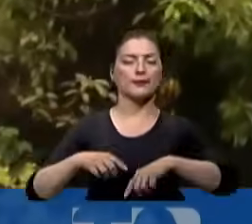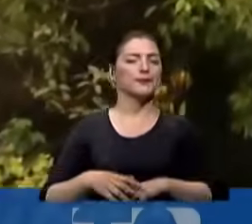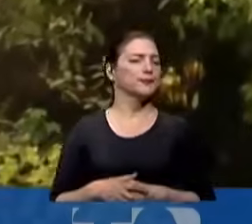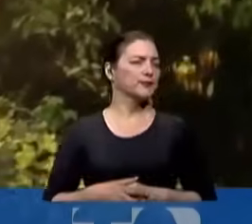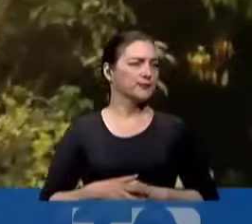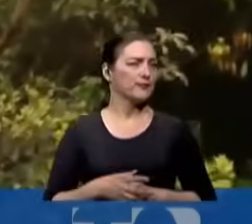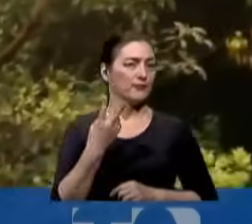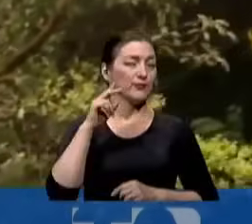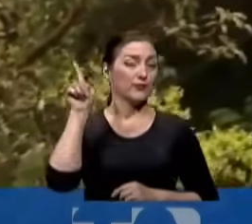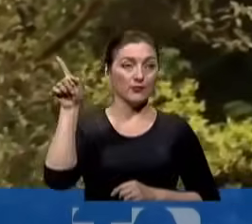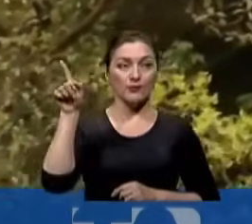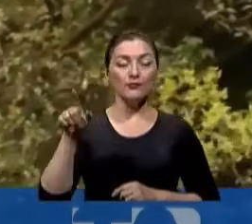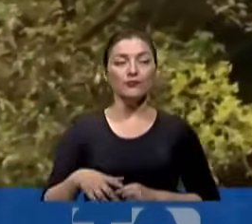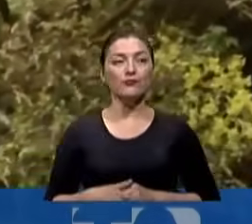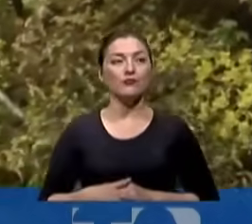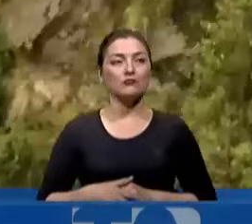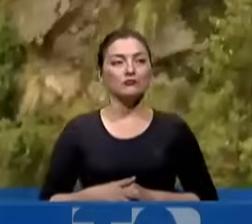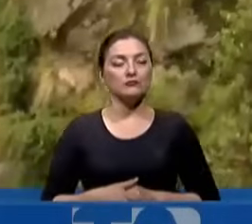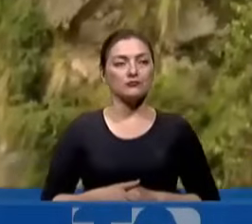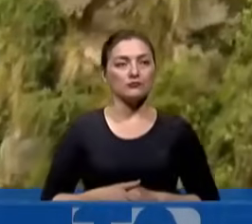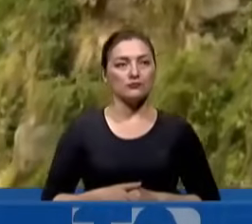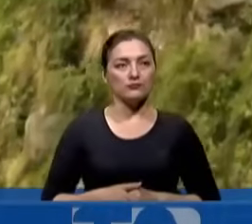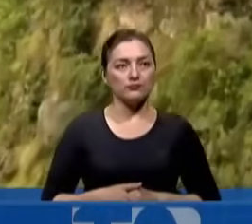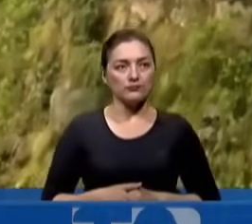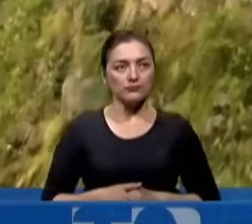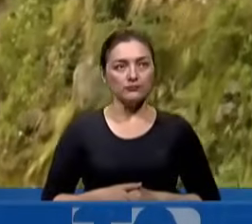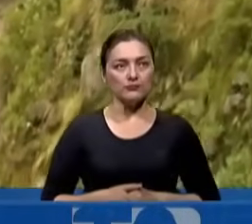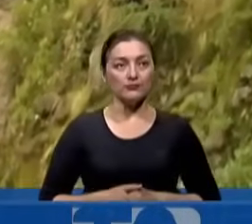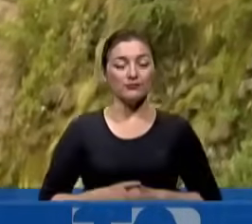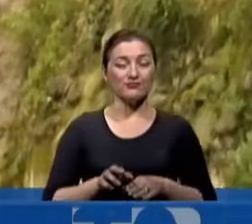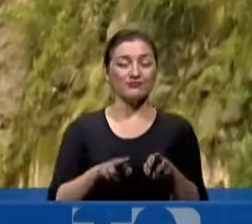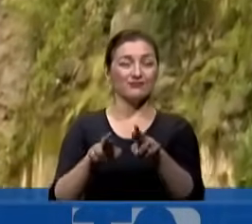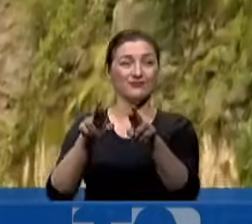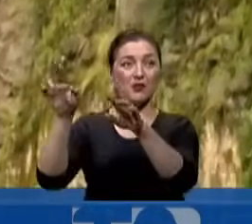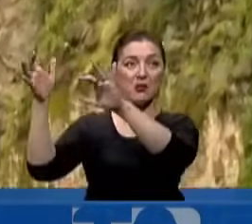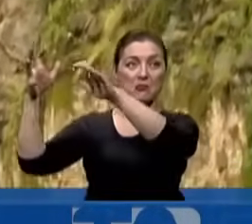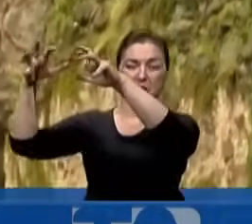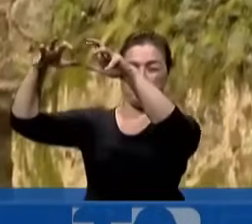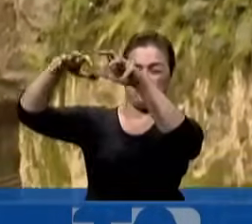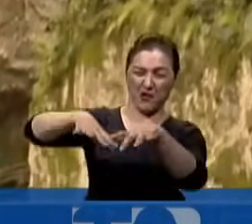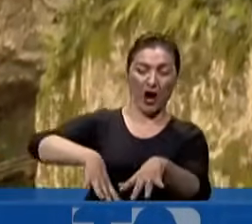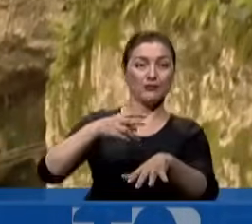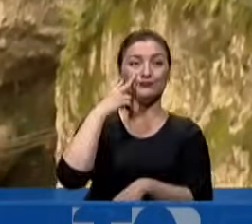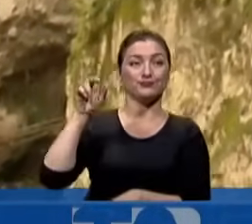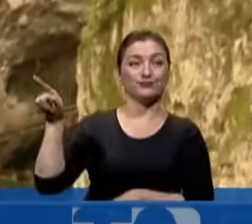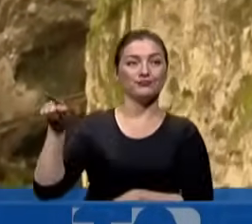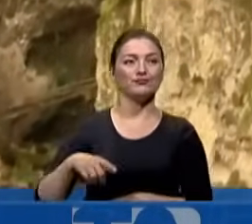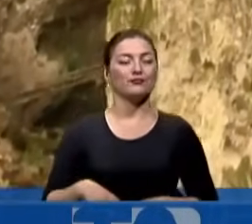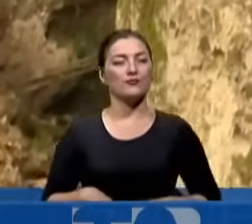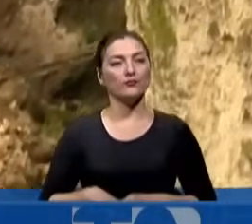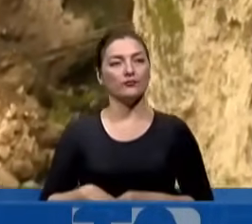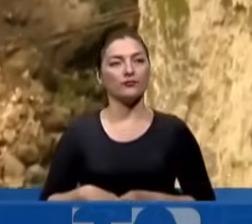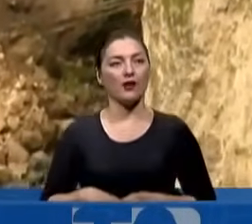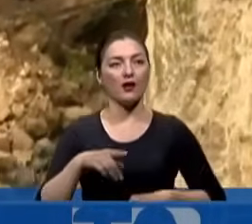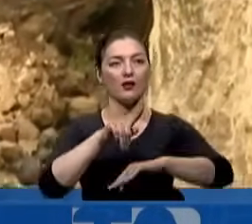podemos observar en imágenes que un buen pedazo de la ladera del Machangara de acá de la Conquistadores se deslizó a eso